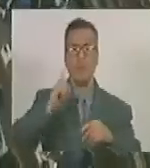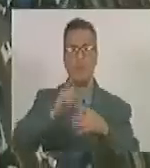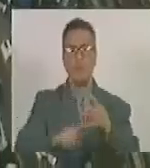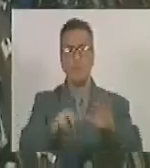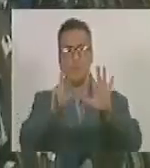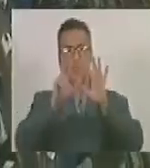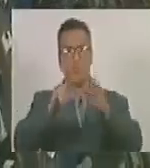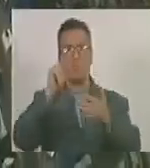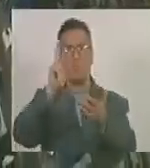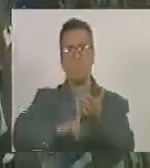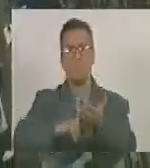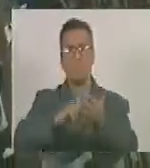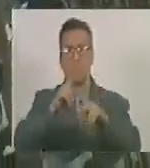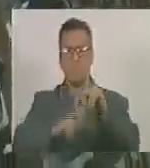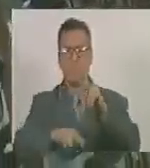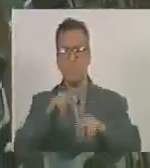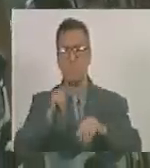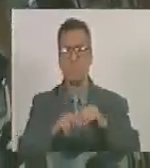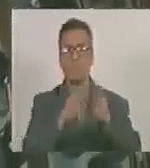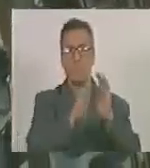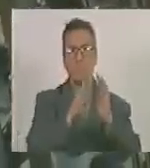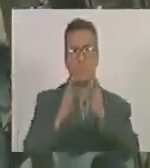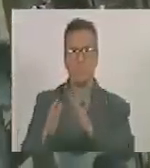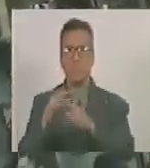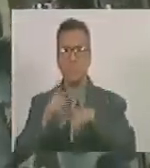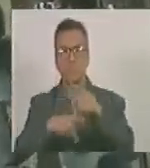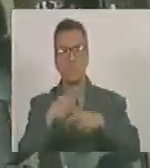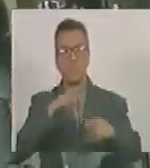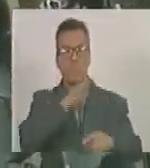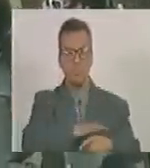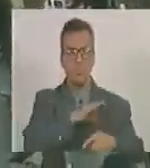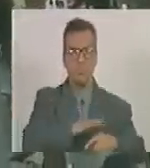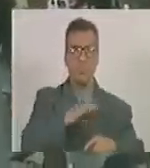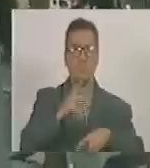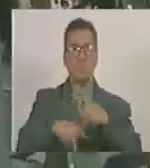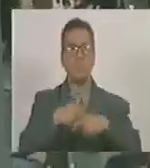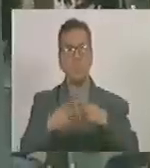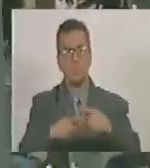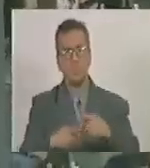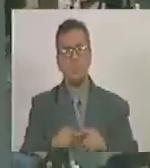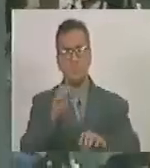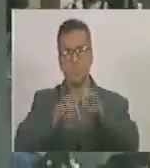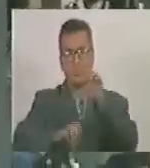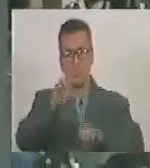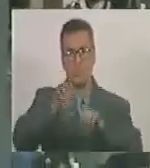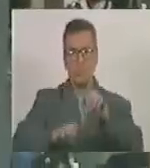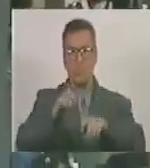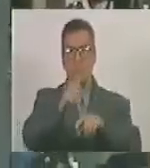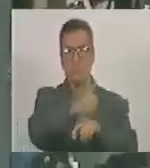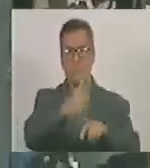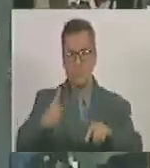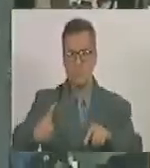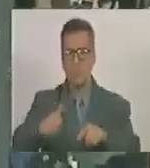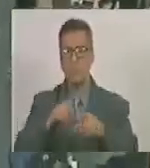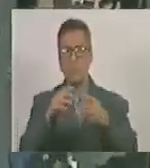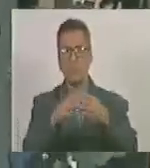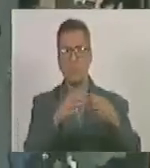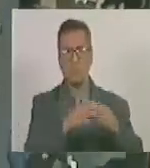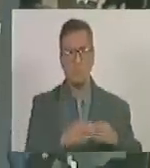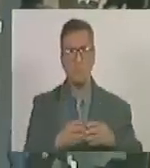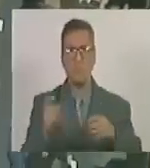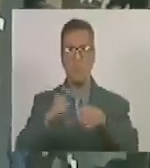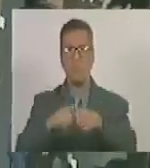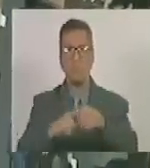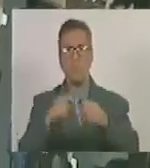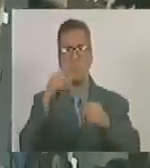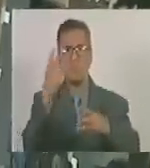8. Aprobar la creación de organizaciones socioproductivas. 9. Evaluar la gestión de cada una de las unidades que conforman